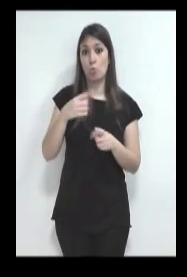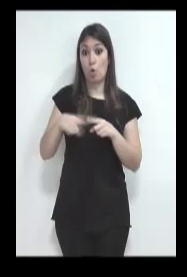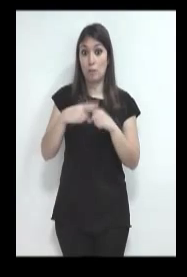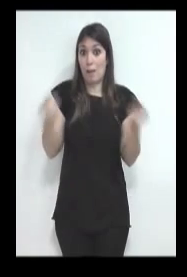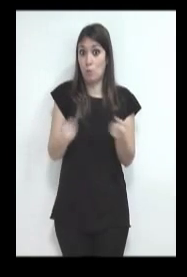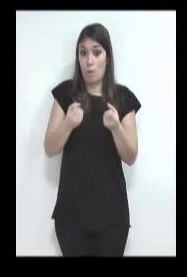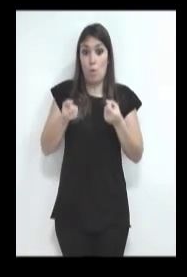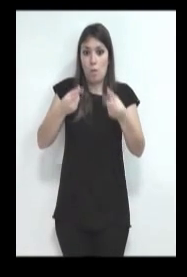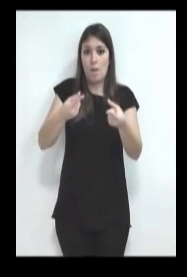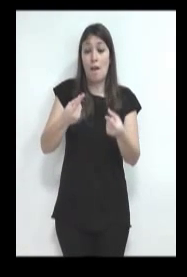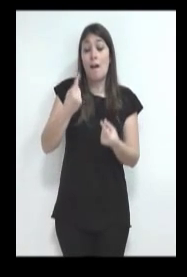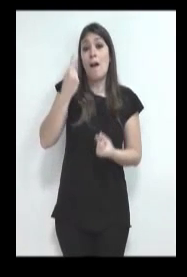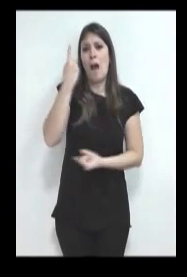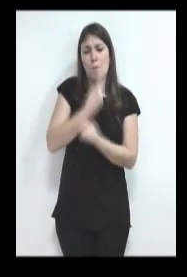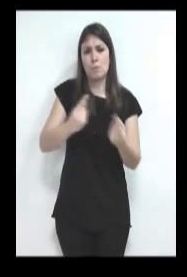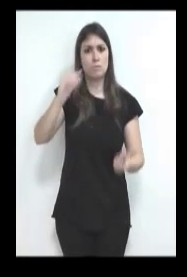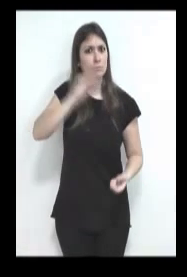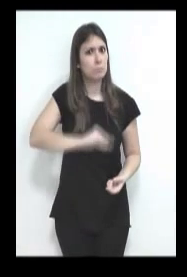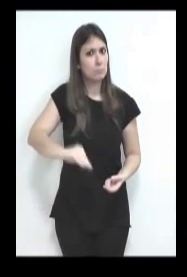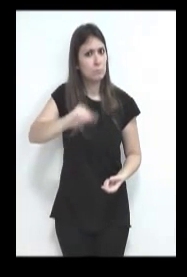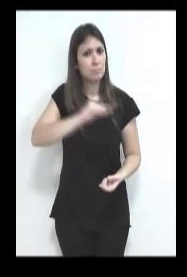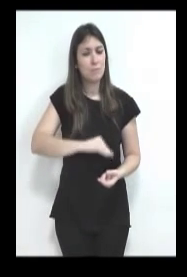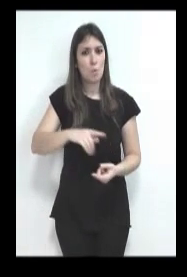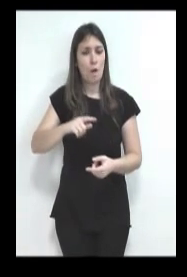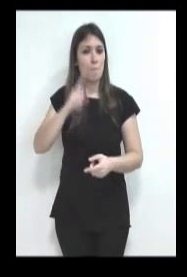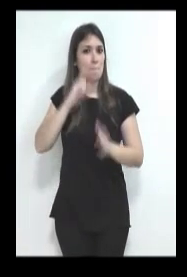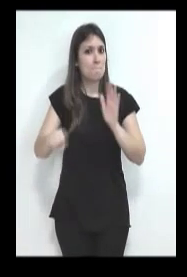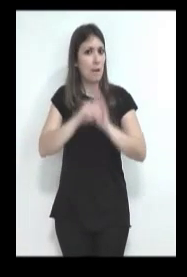actuaciones, en algunos casos tan potentes, tan diferenciadores,